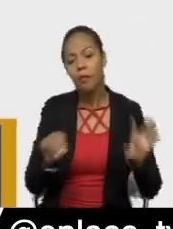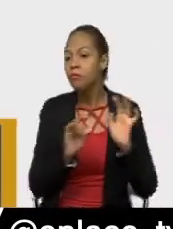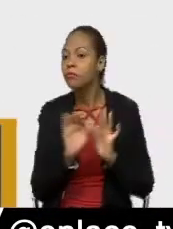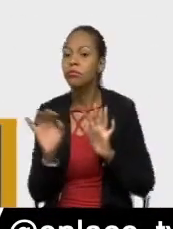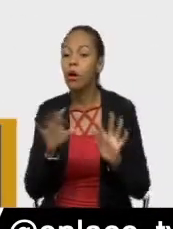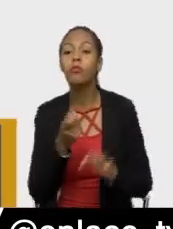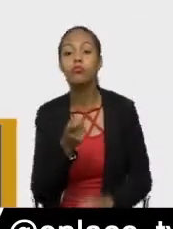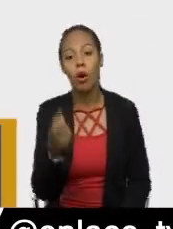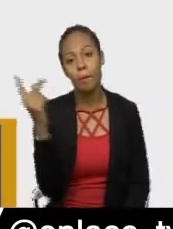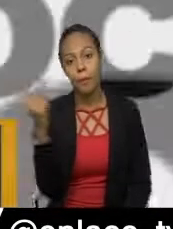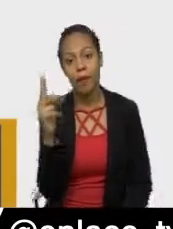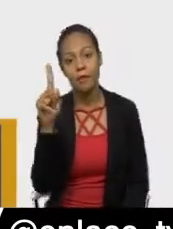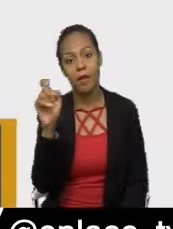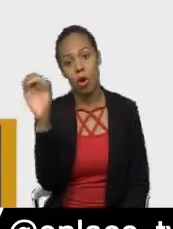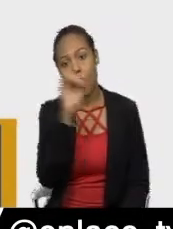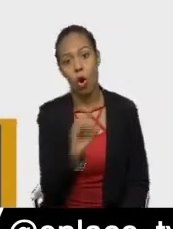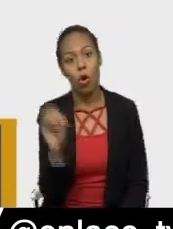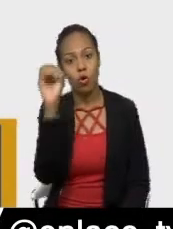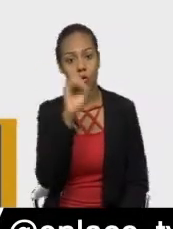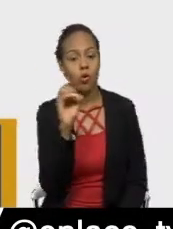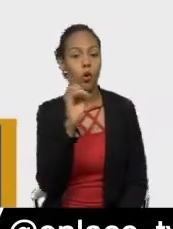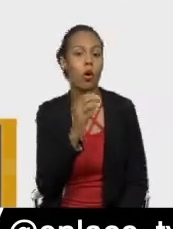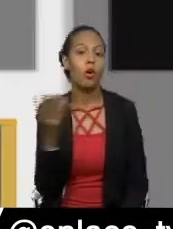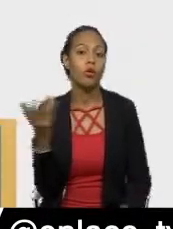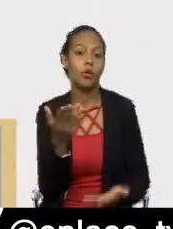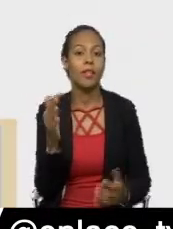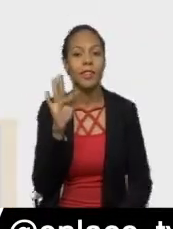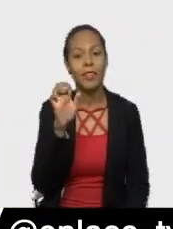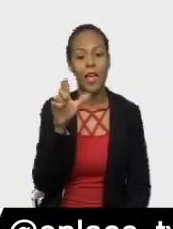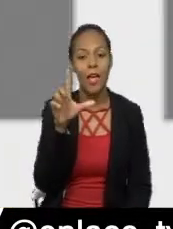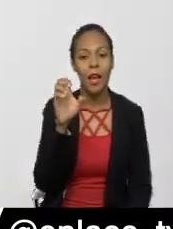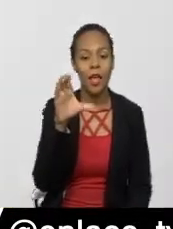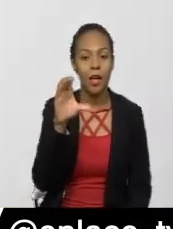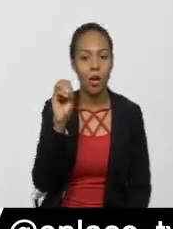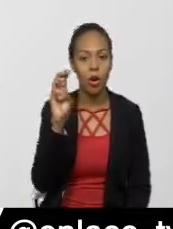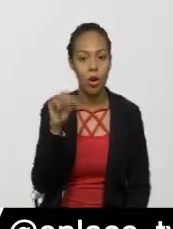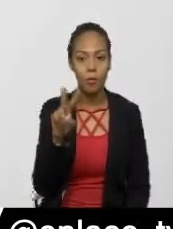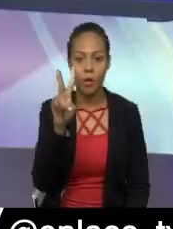viernes 6 de octubre en la plazoleta del antiguo Telecom a las 2 de la tarde.